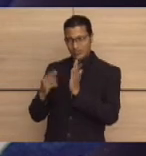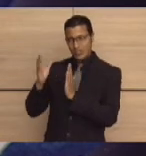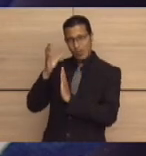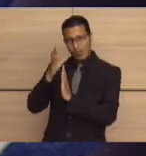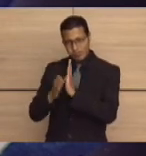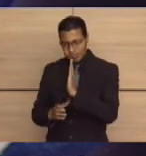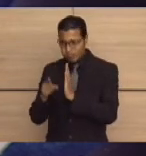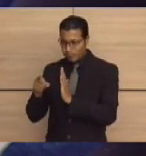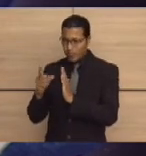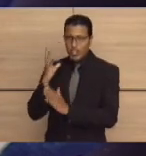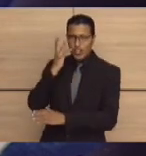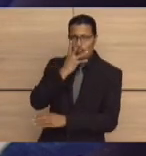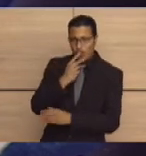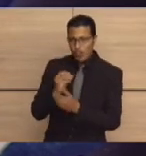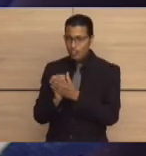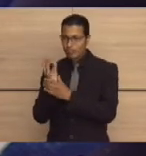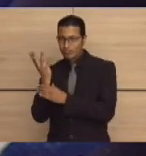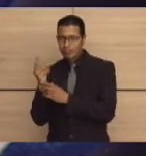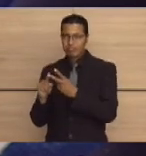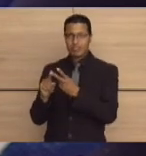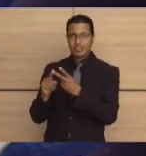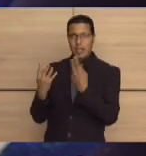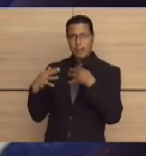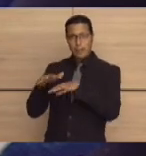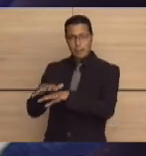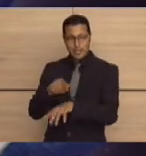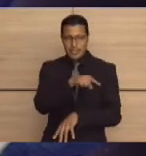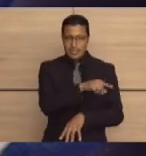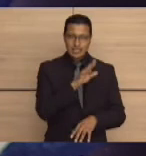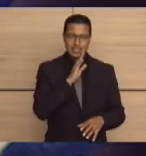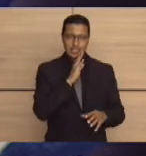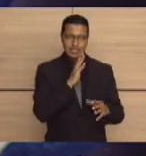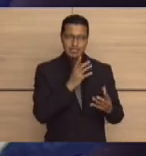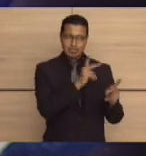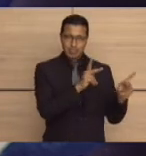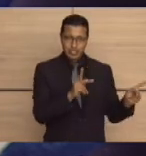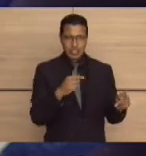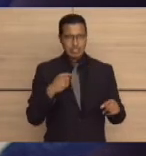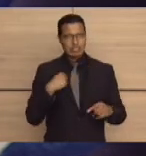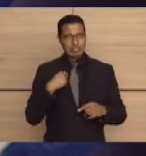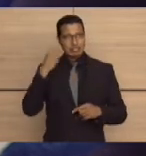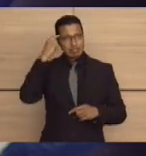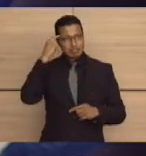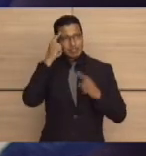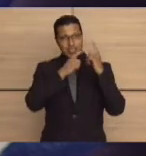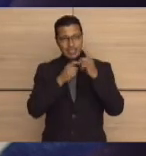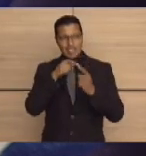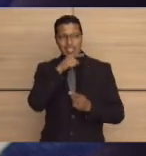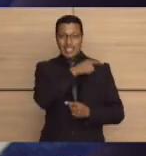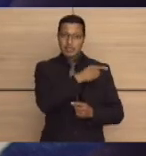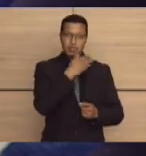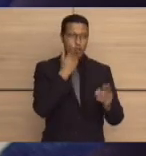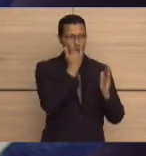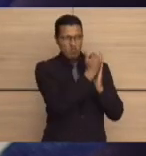mejores pintores mestizos y mulatos que había en estas tierras y de los que Humboldt mismo dijo que eran los mejores pintores de plantas del